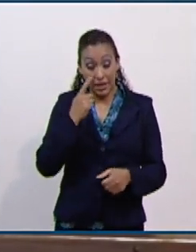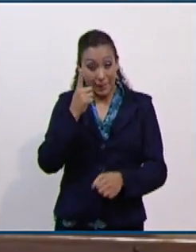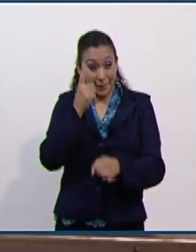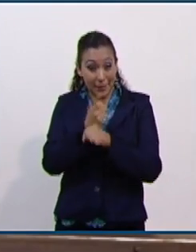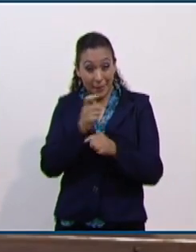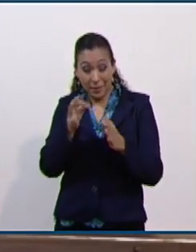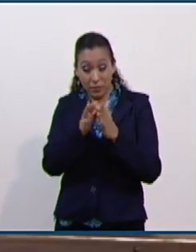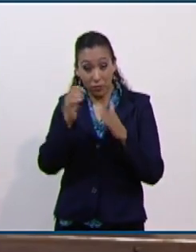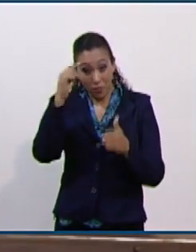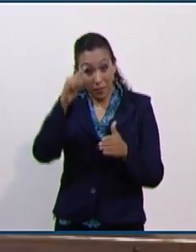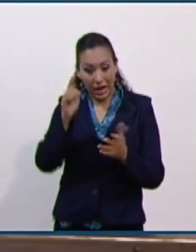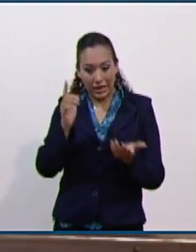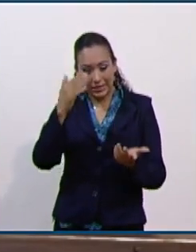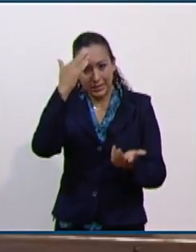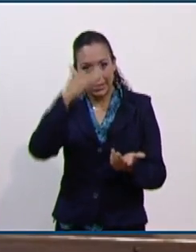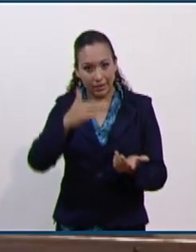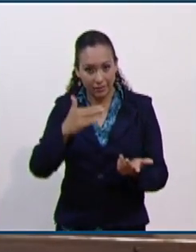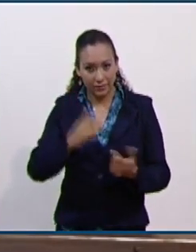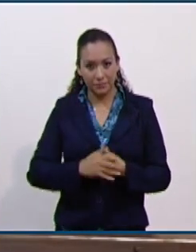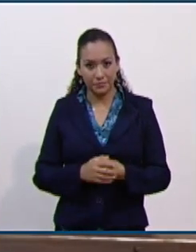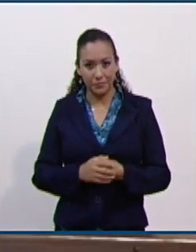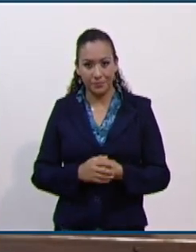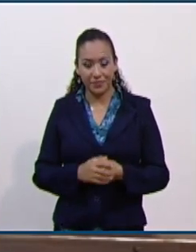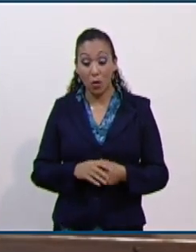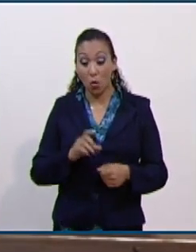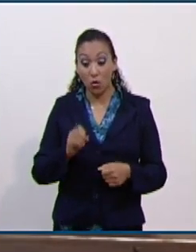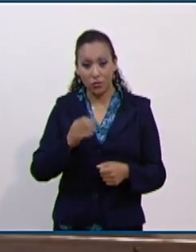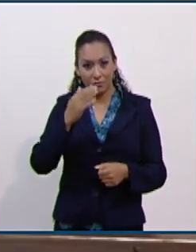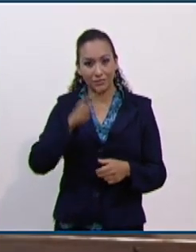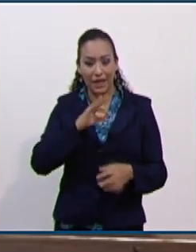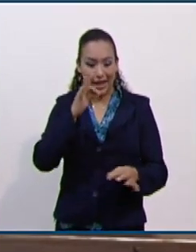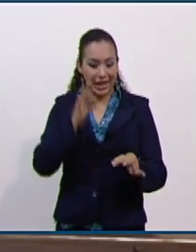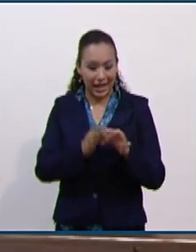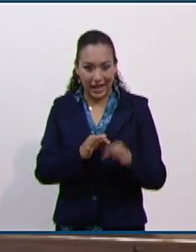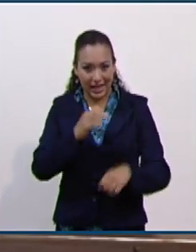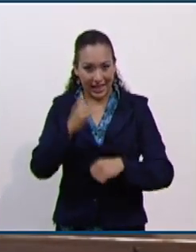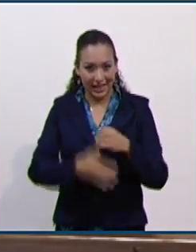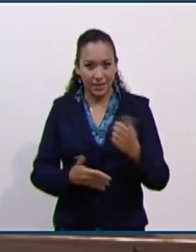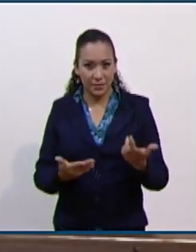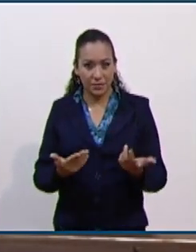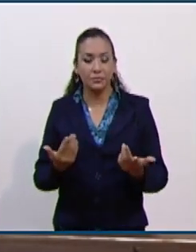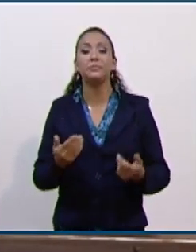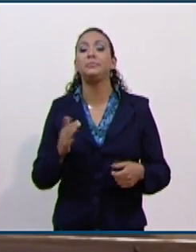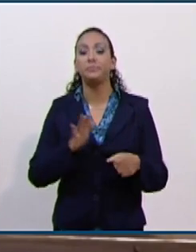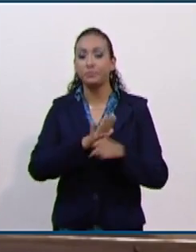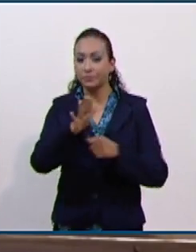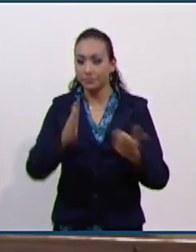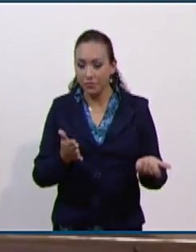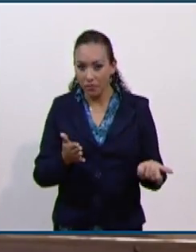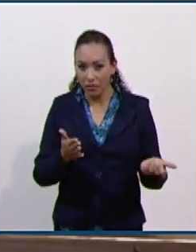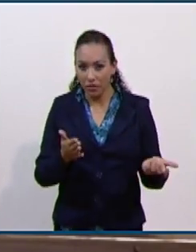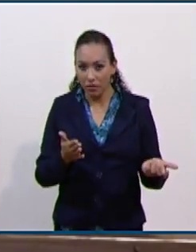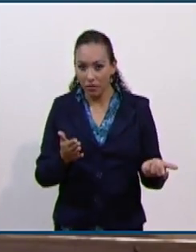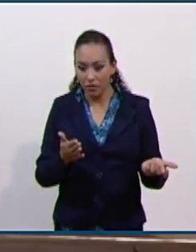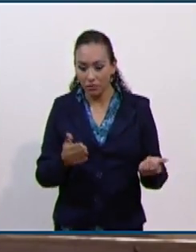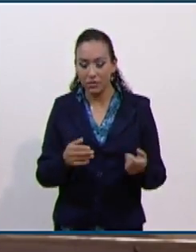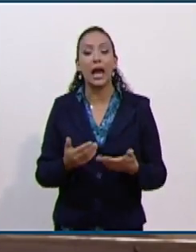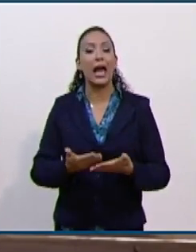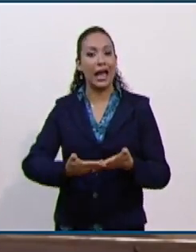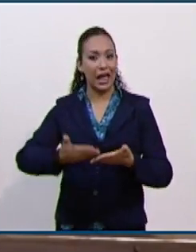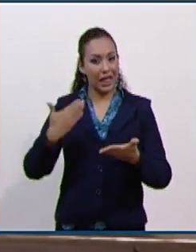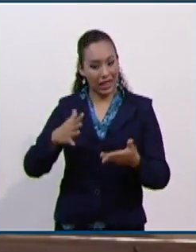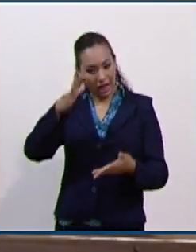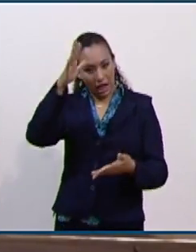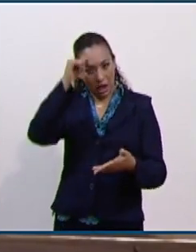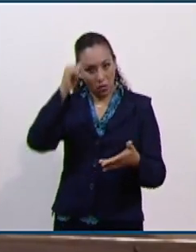de definición que debe concluirse o que debe darse consecución es precisamente lo pactado en el convenio